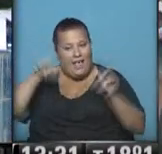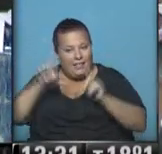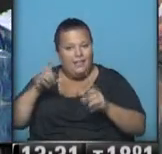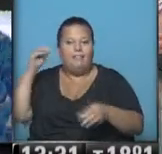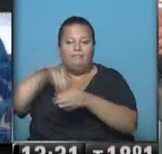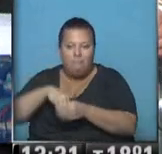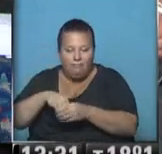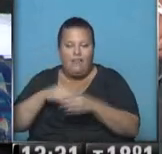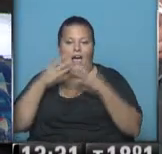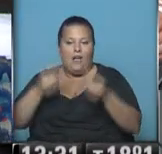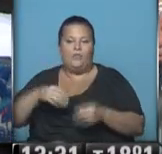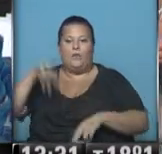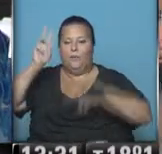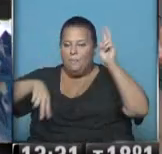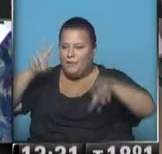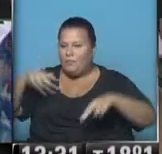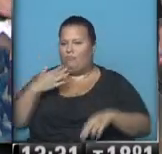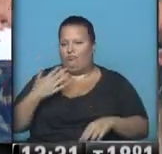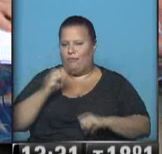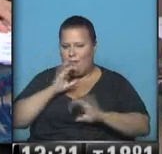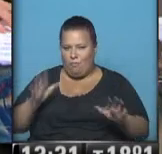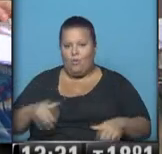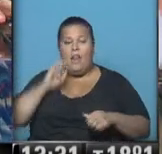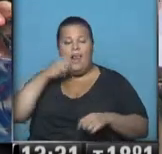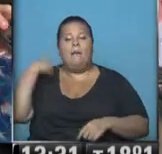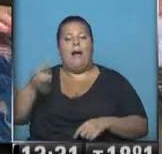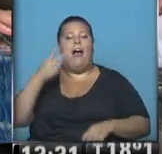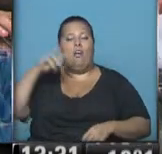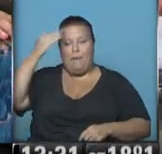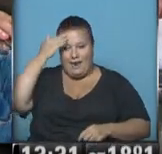participaron haciendo esas obras de arte preciosas. Buena propuesta para el 2015. Así es.